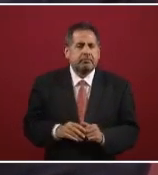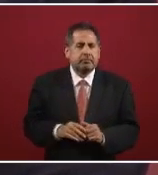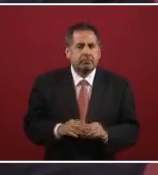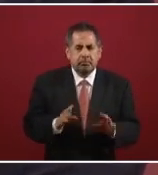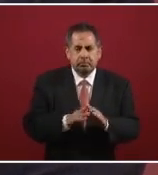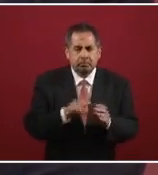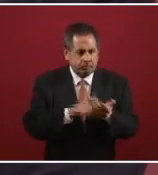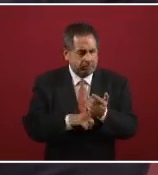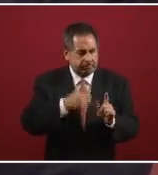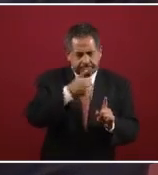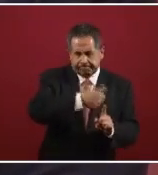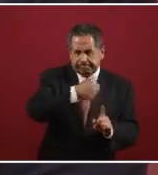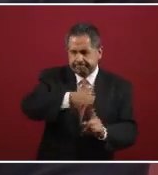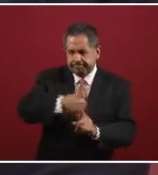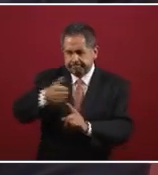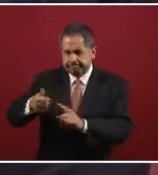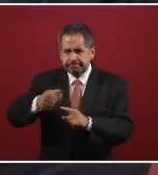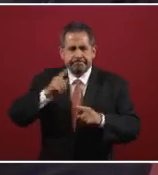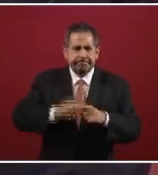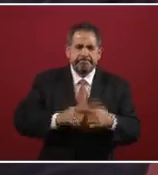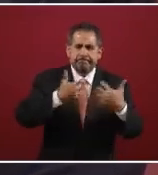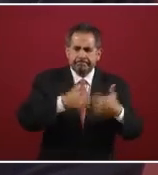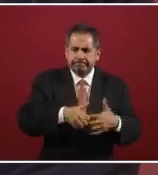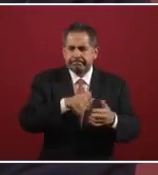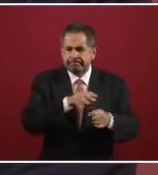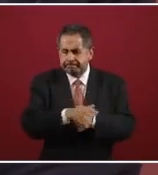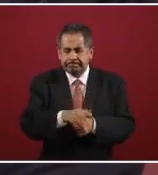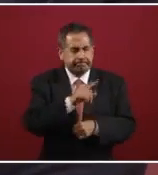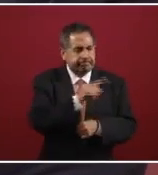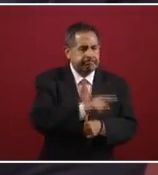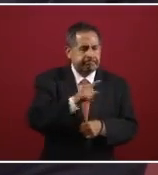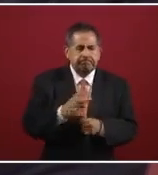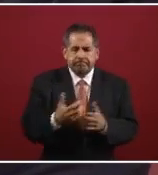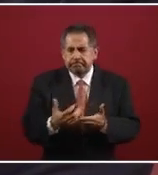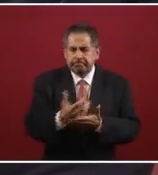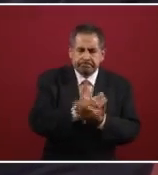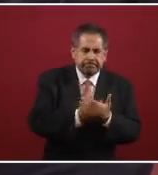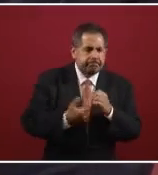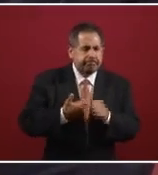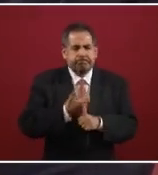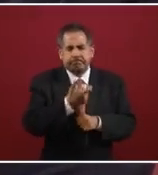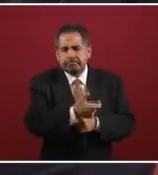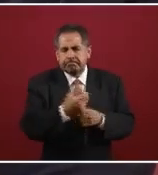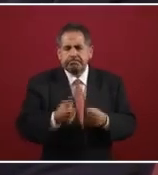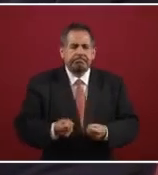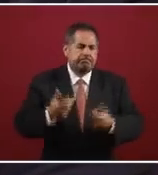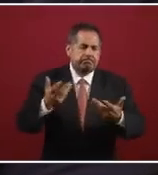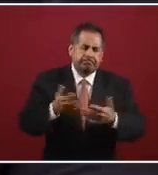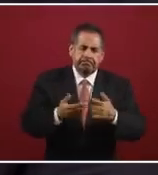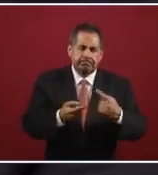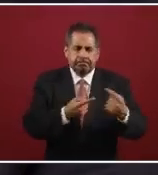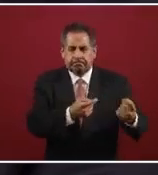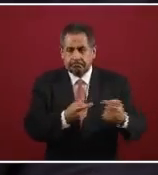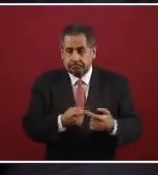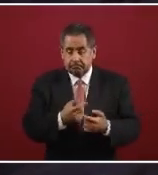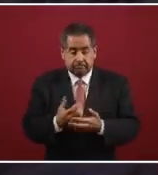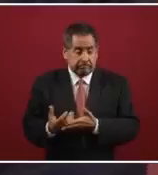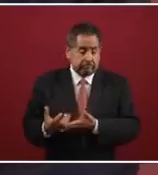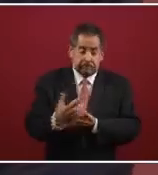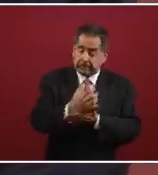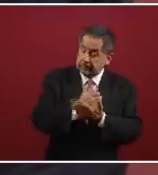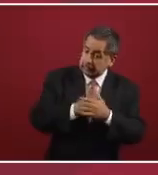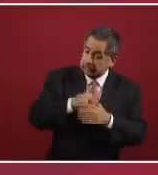lo que corresponde que empresas cuánto cobraban es que se hallaban en